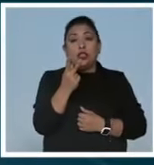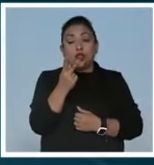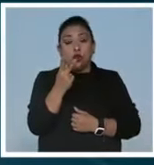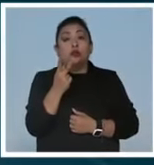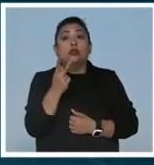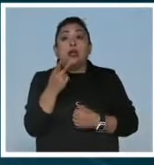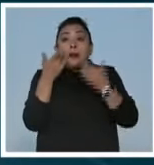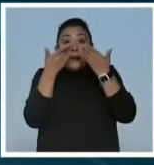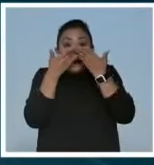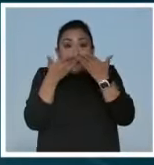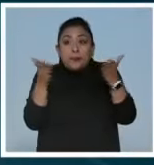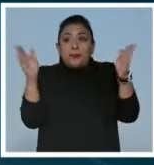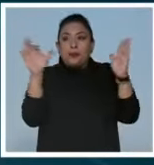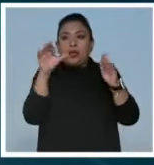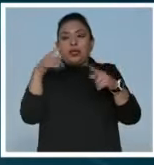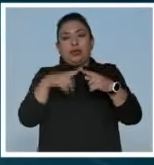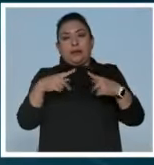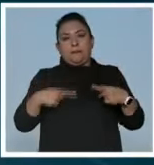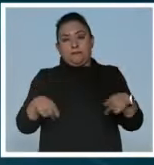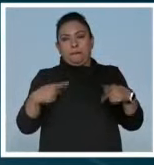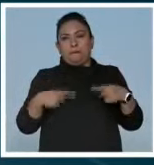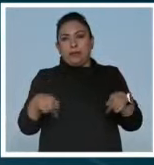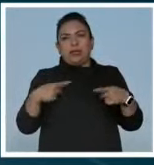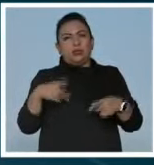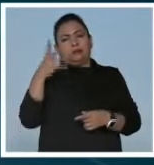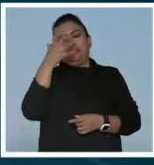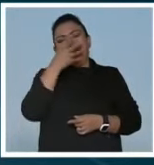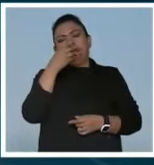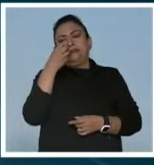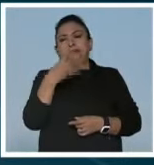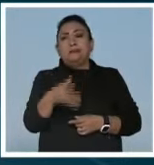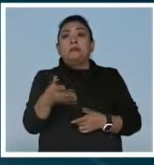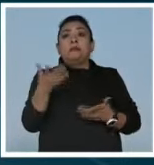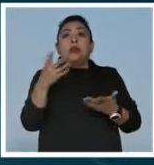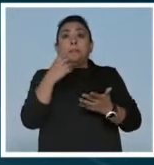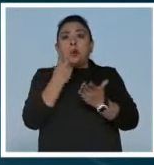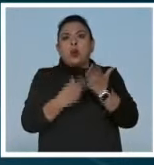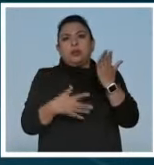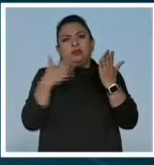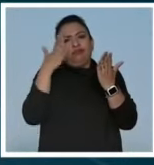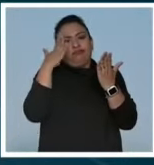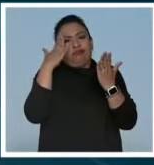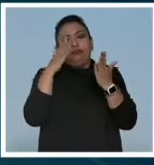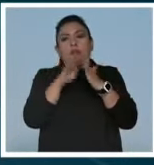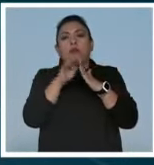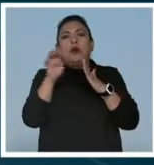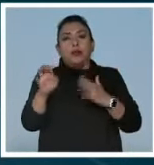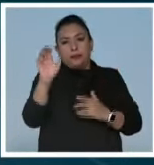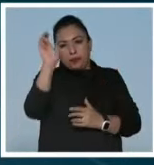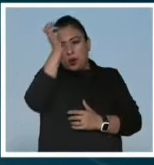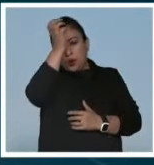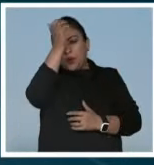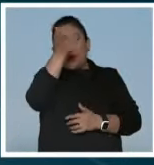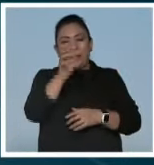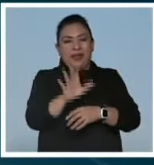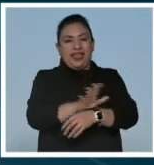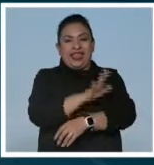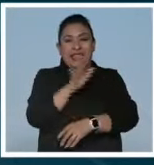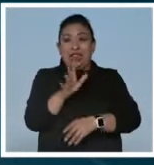una ventana al público fabulosa, con programas icónicos como La Oveja Eléctrica, y